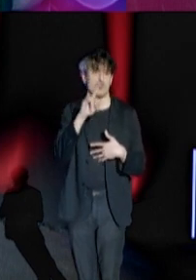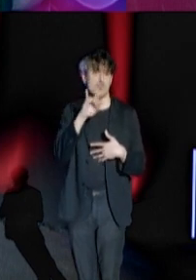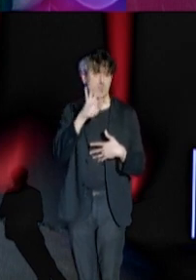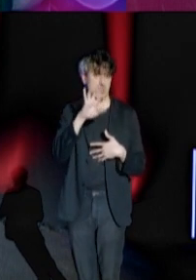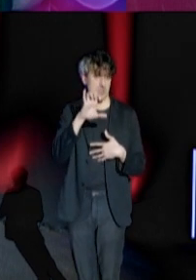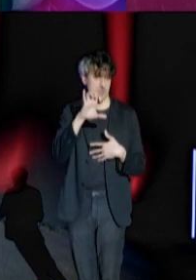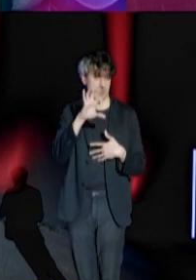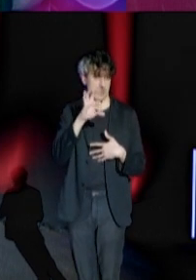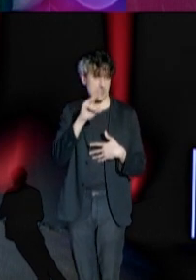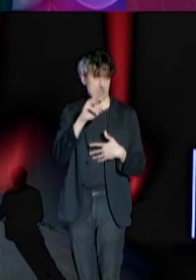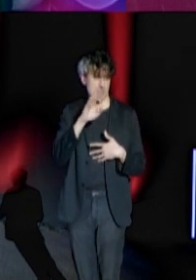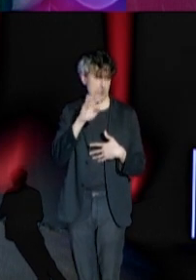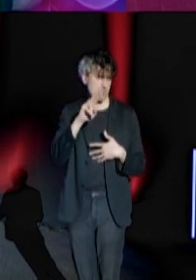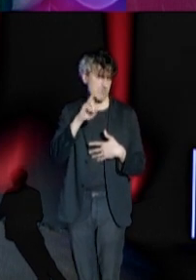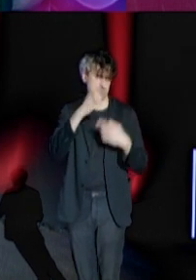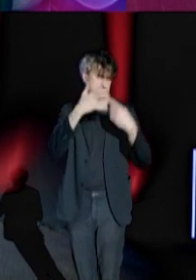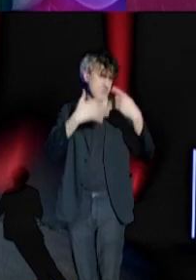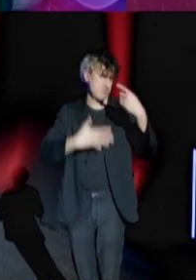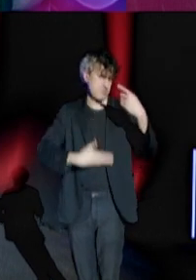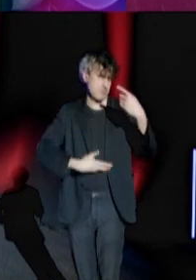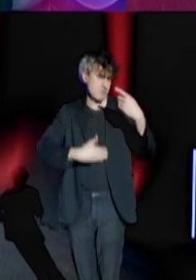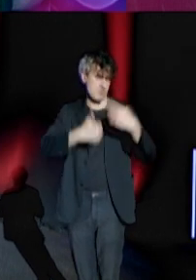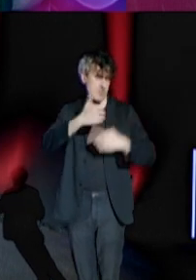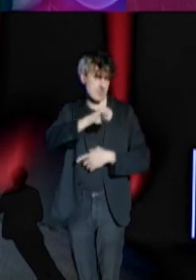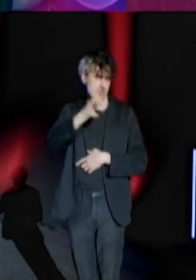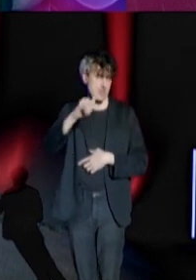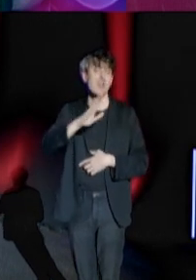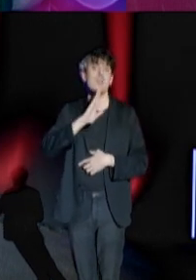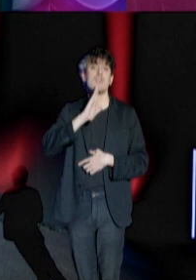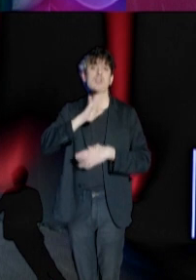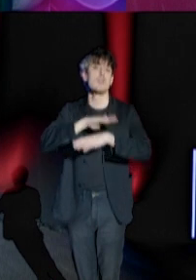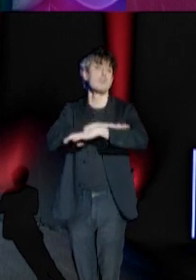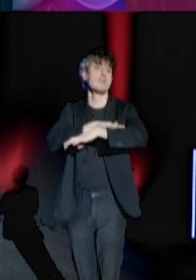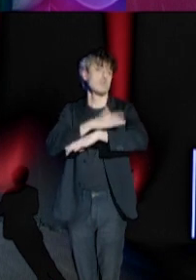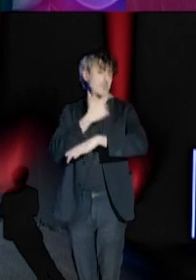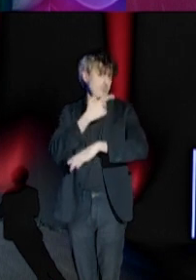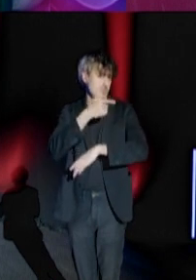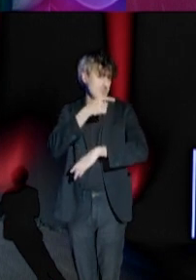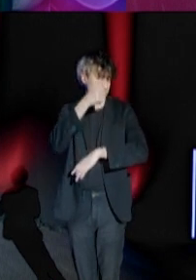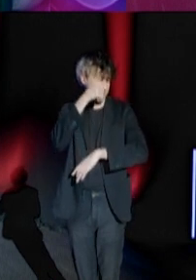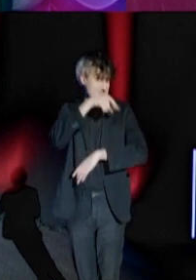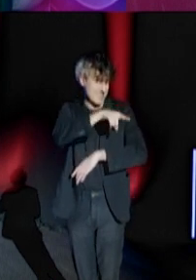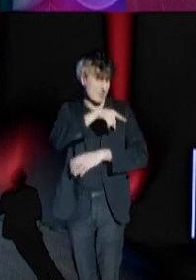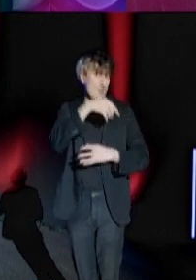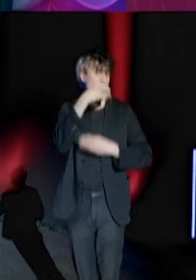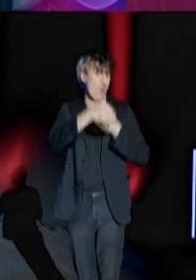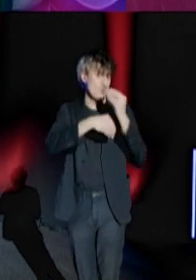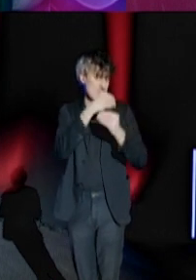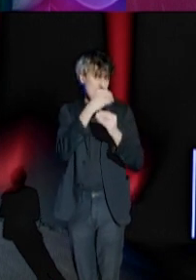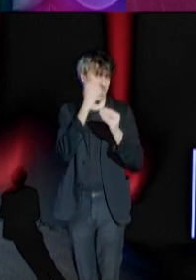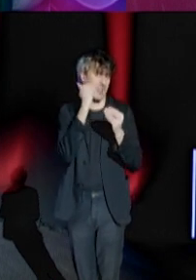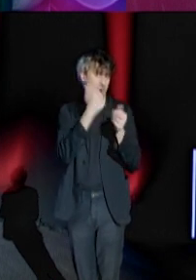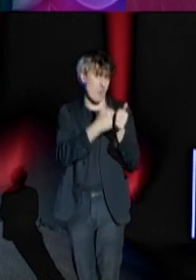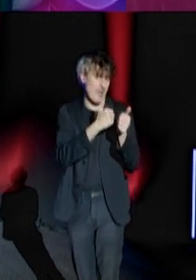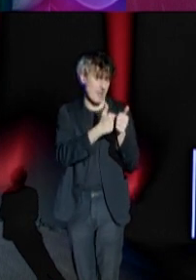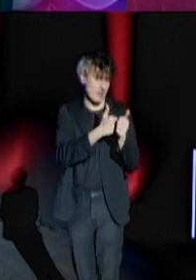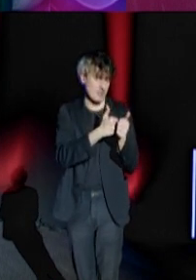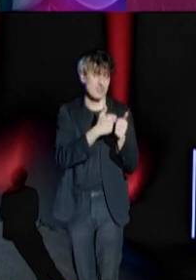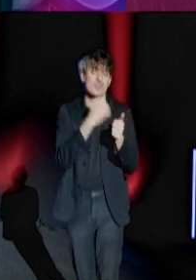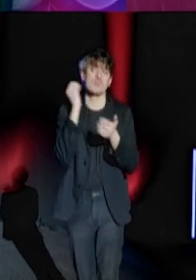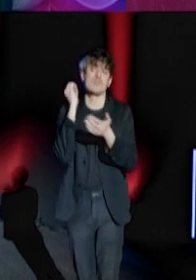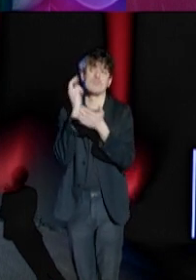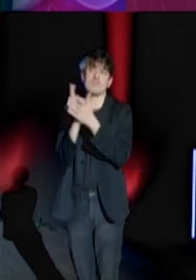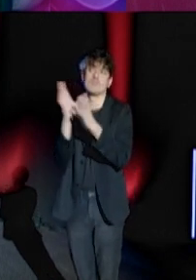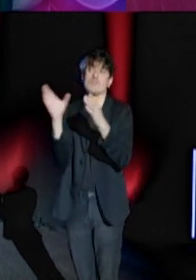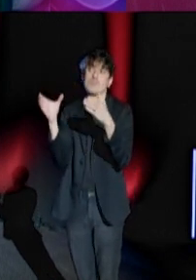obviamente no Y esto es importante también el ministro lo ha dicho el mismo usa copilot yo le he reto a mi equipo diciendo esto O tú